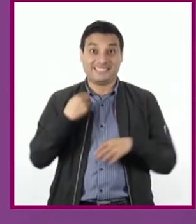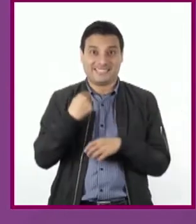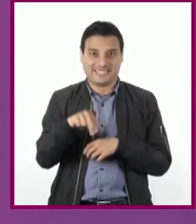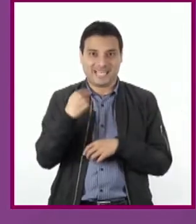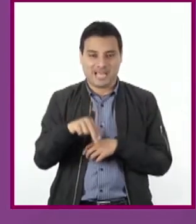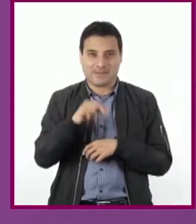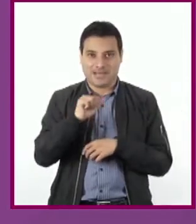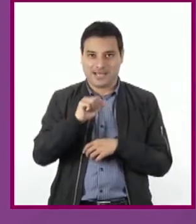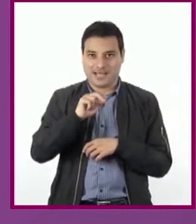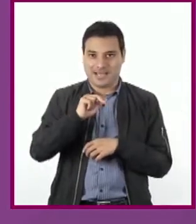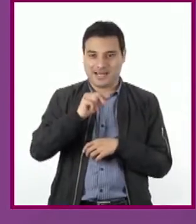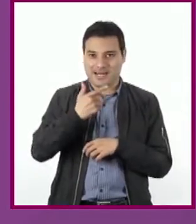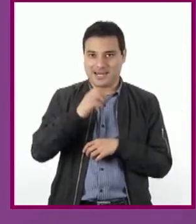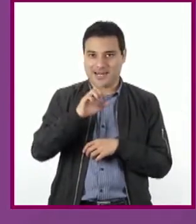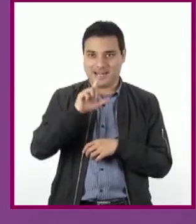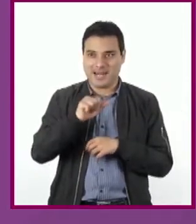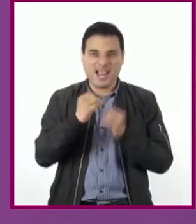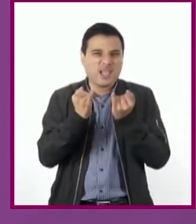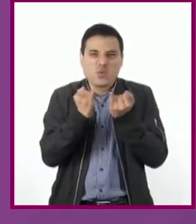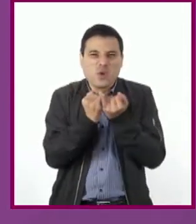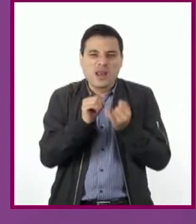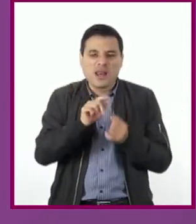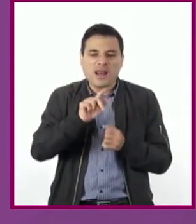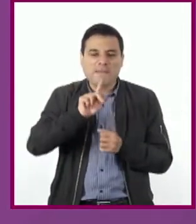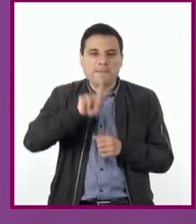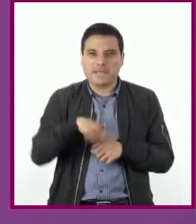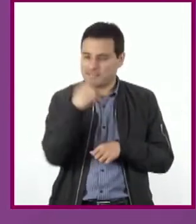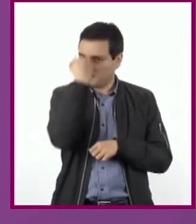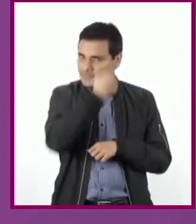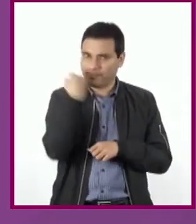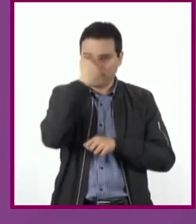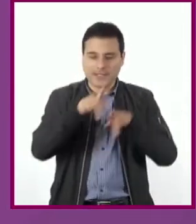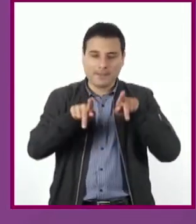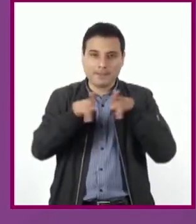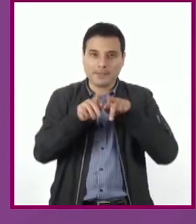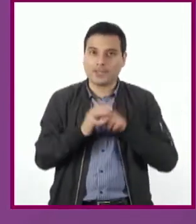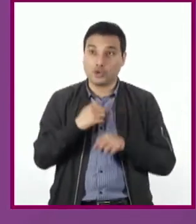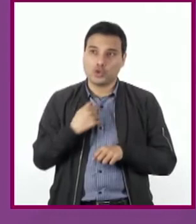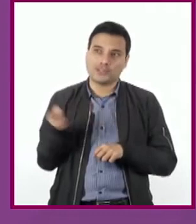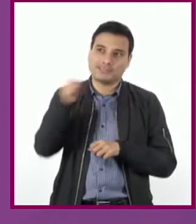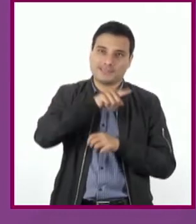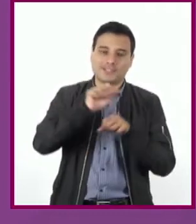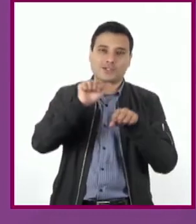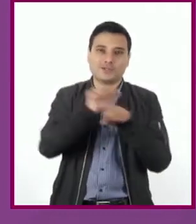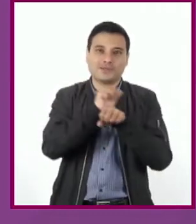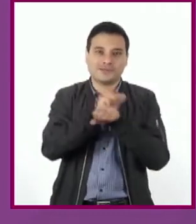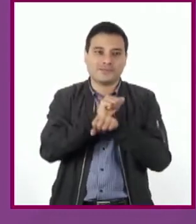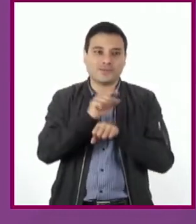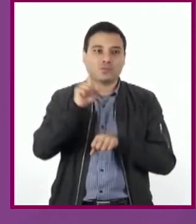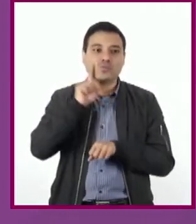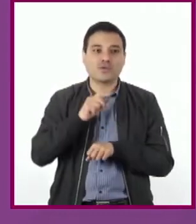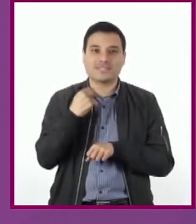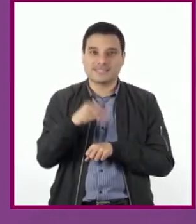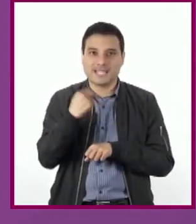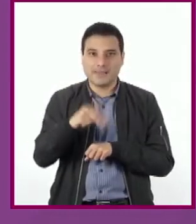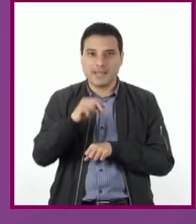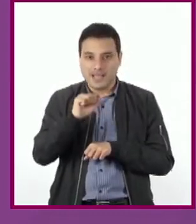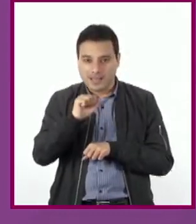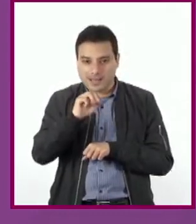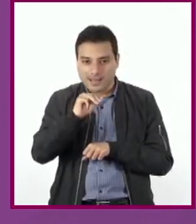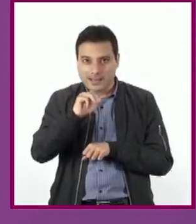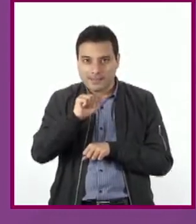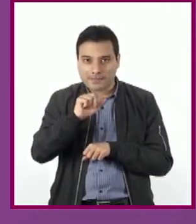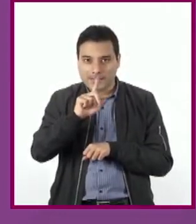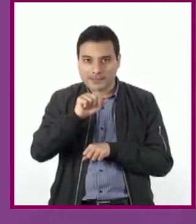se parece a mi prima. ¿Y a ti, Anarely? Yo seleccioné a la del auto. Le puse Amada. Me imagino